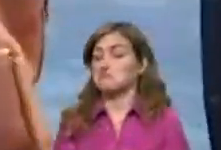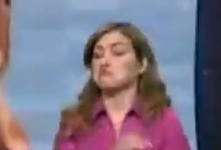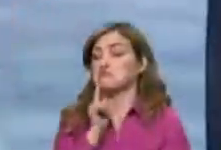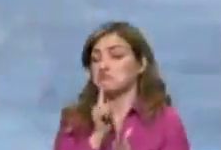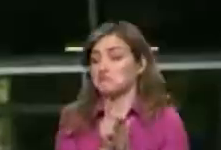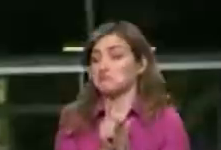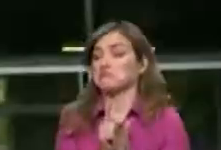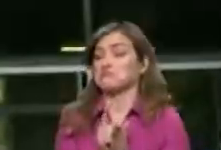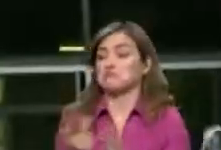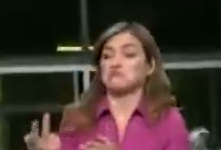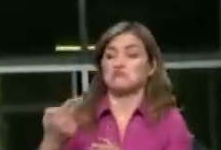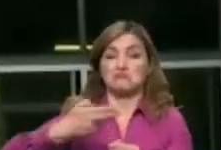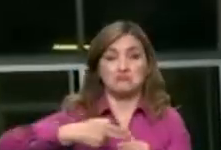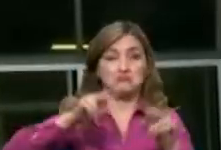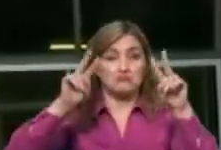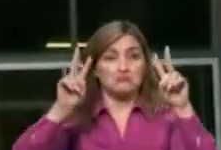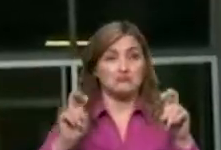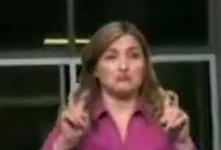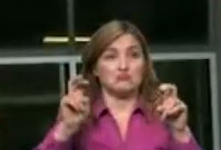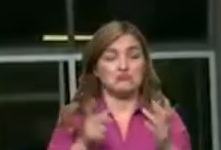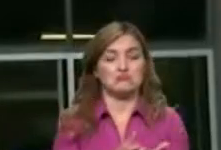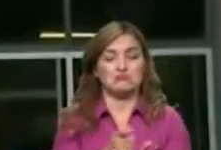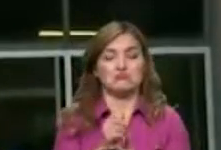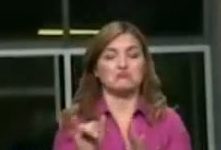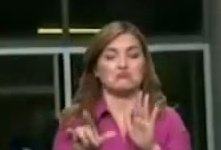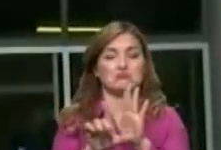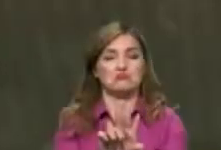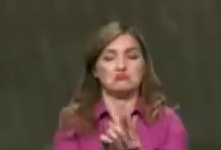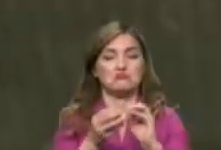que prueban su participación en el caso de aportes